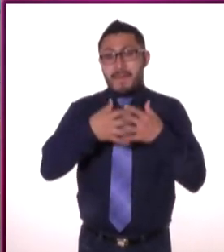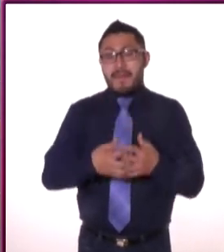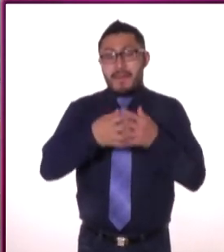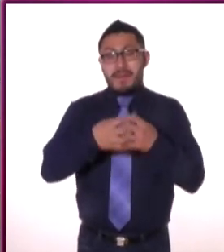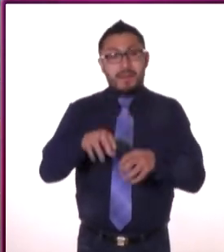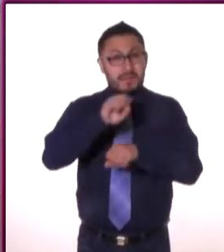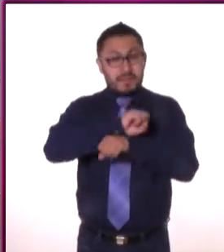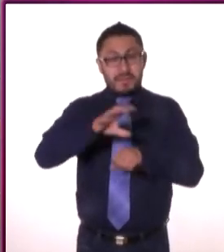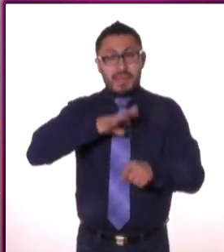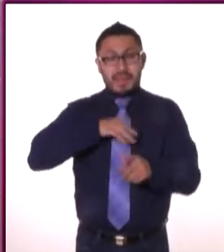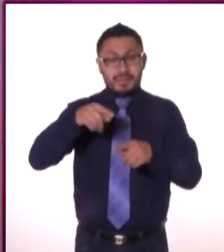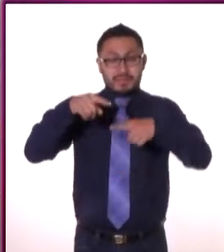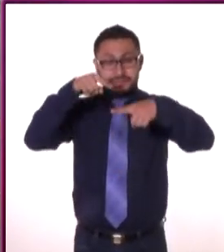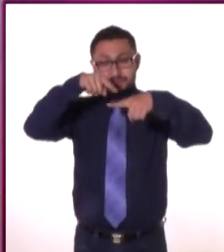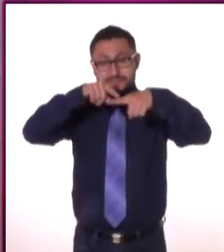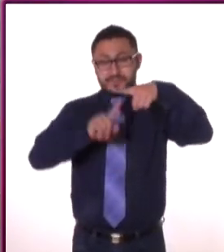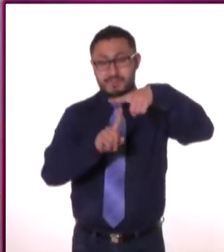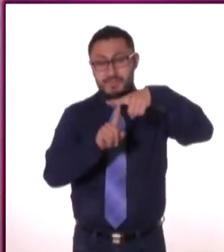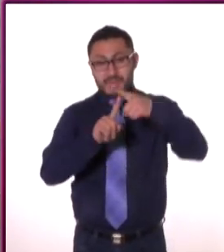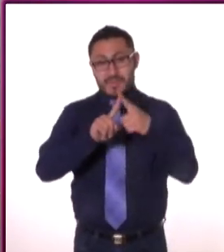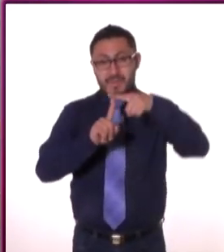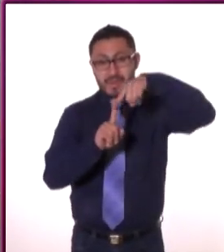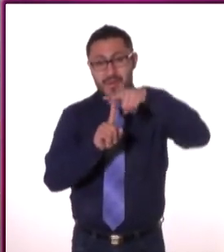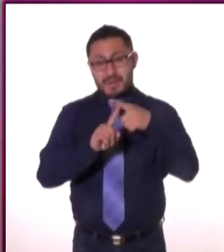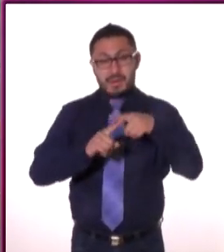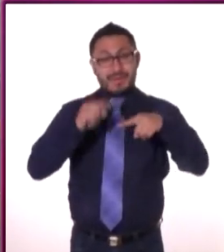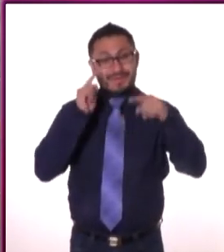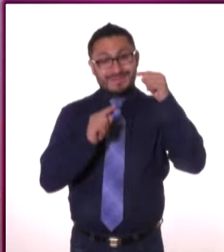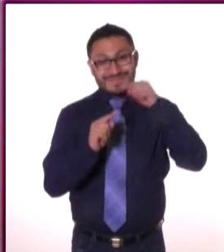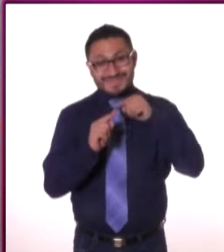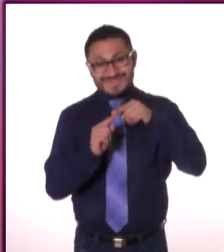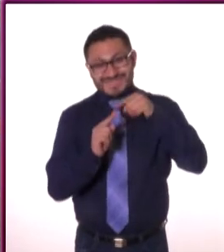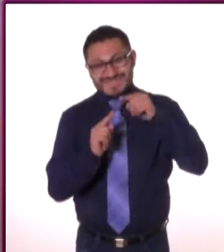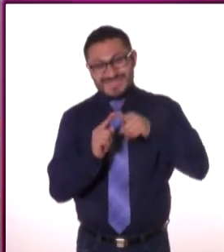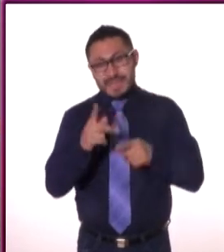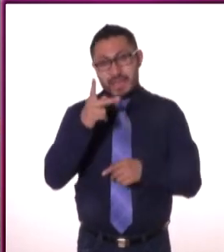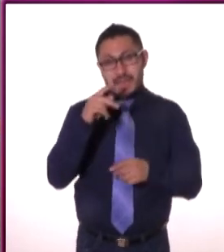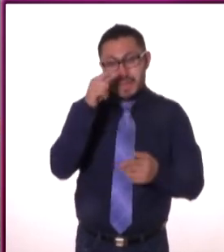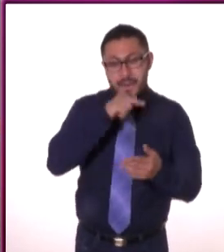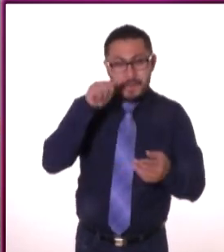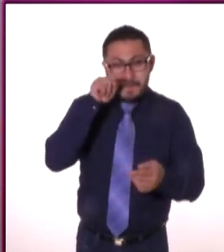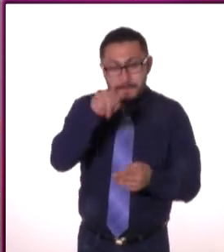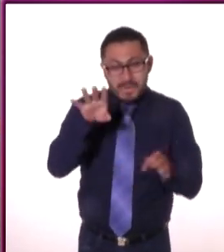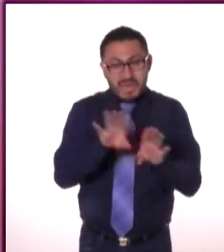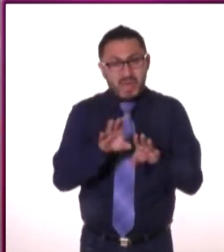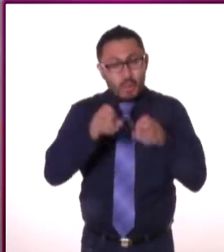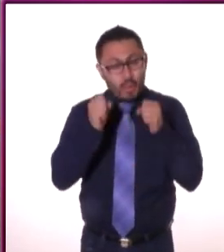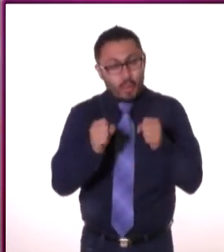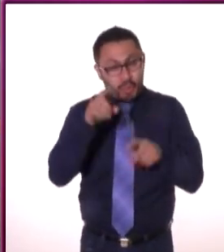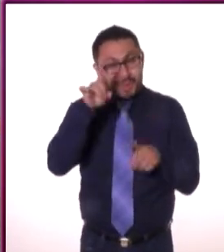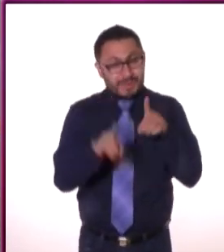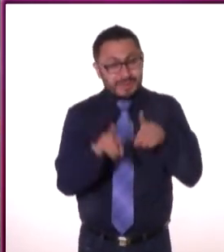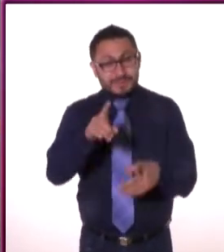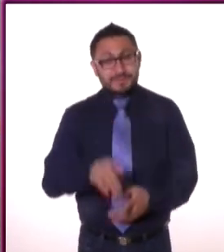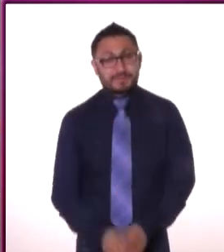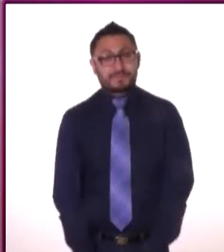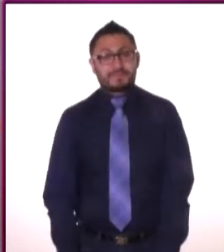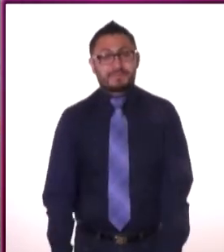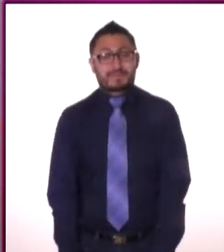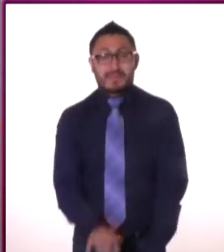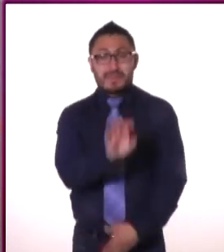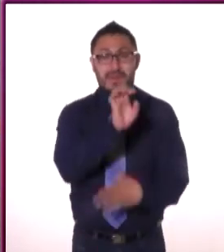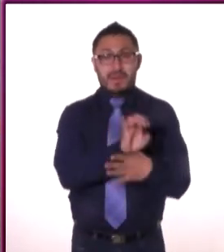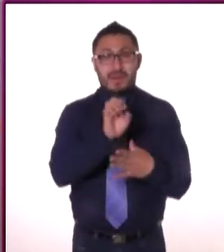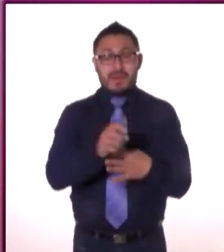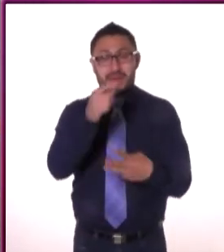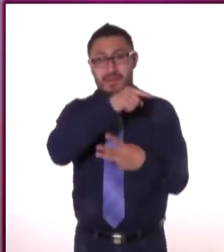simple, ¿no? Tiene una vara apoyada en un punto, hay una parte donde aplica una fuerza y en otra parte donde uno pone lo que quiere cargar,